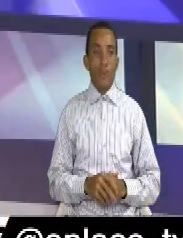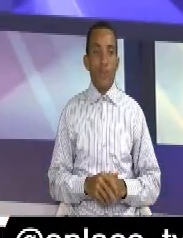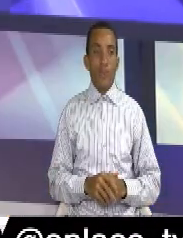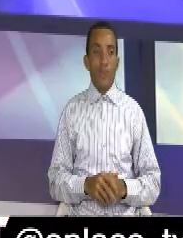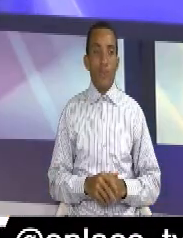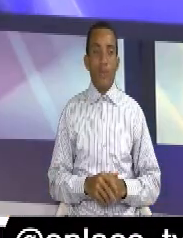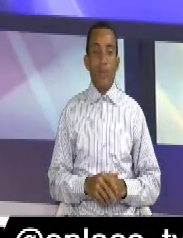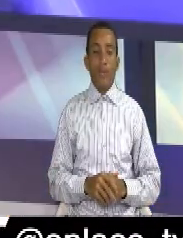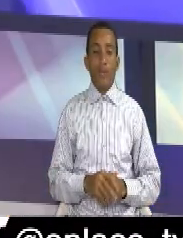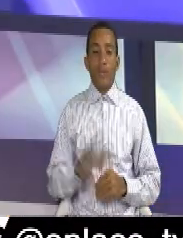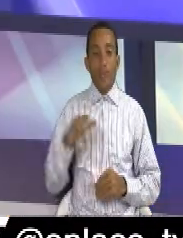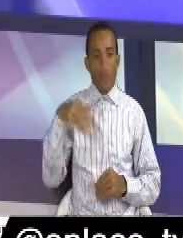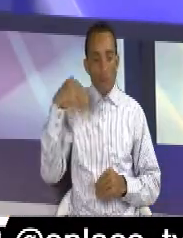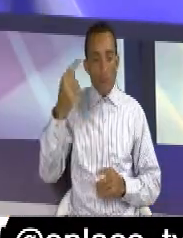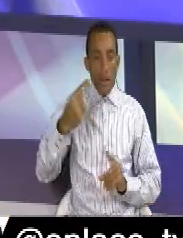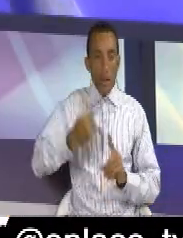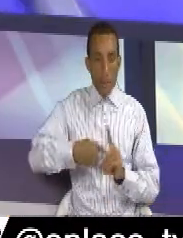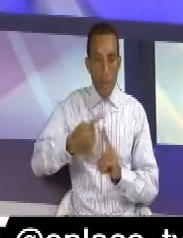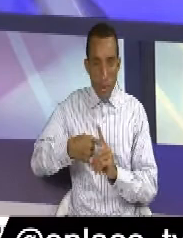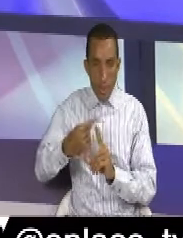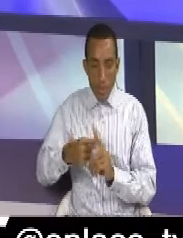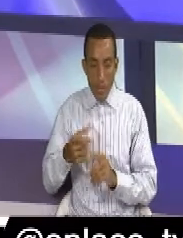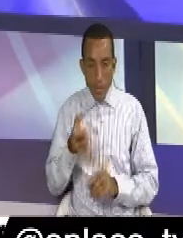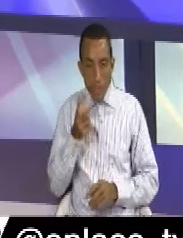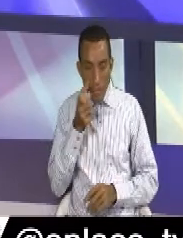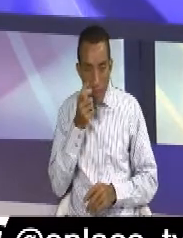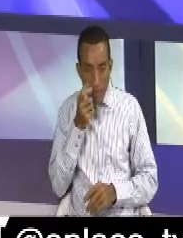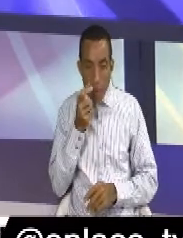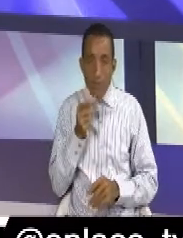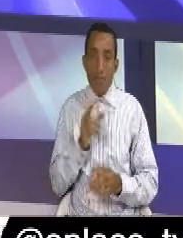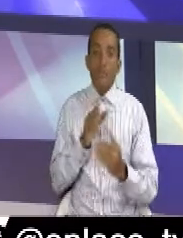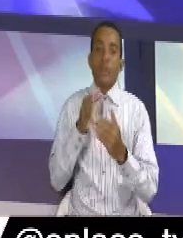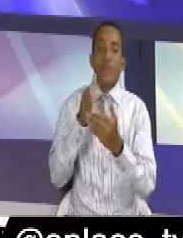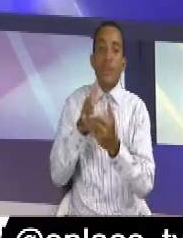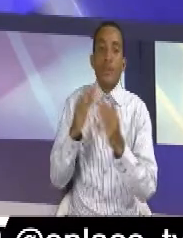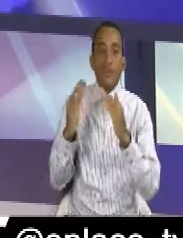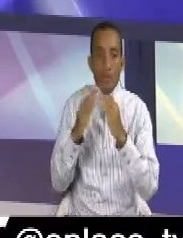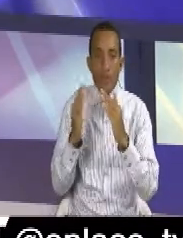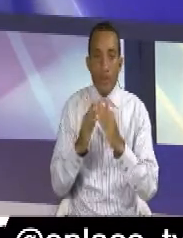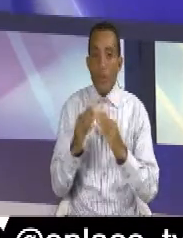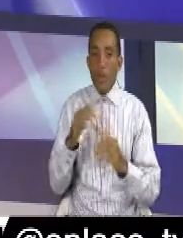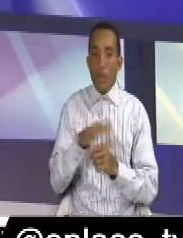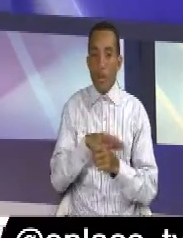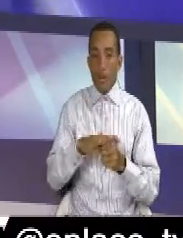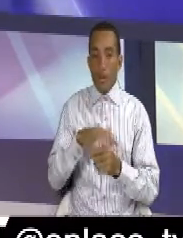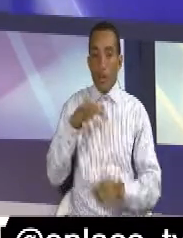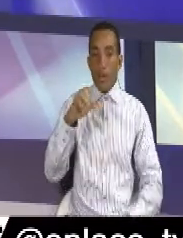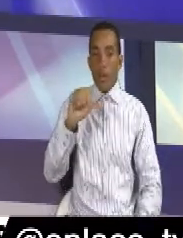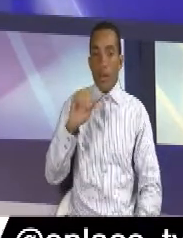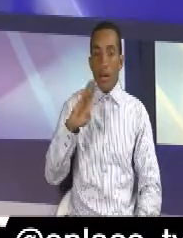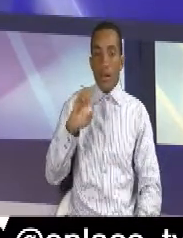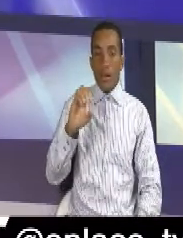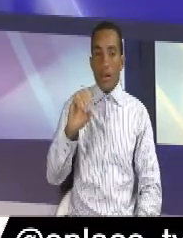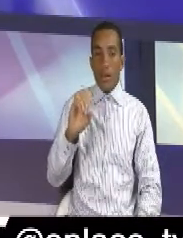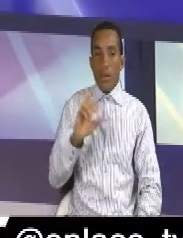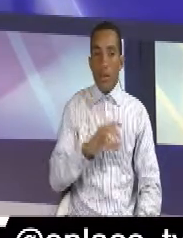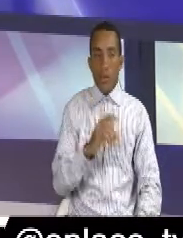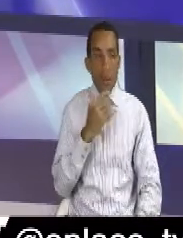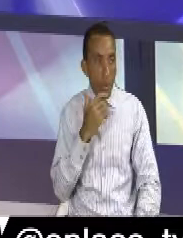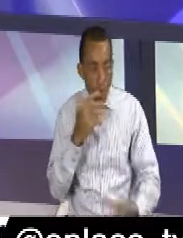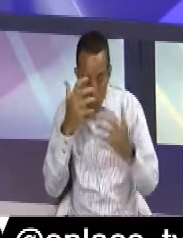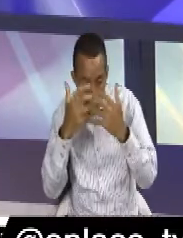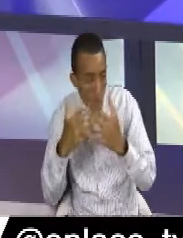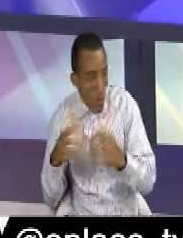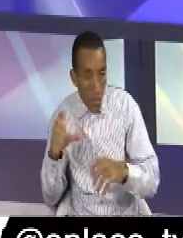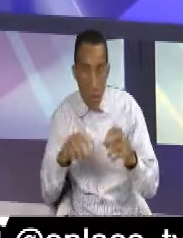Luego de varios meses de investigación, las autoridades llegaron hasta una vivienda en el barrio Pablo Acuña y encontraron una fábrica clandestina de licor adulterado.